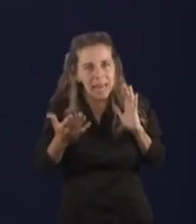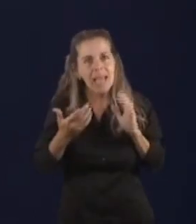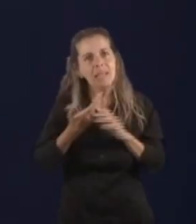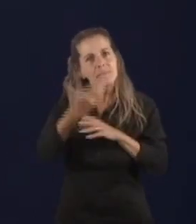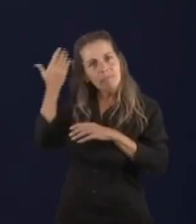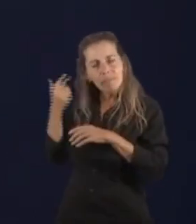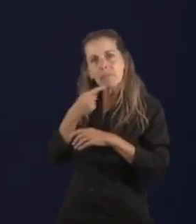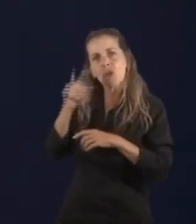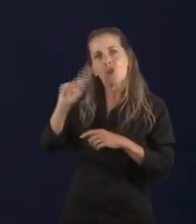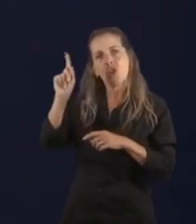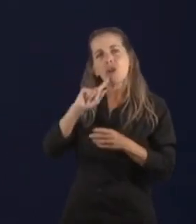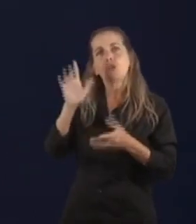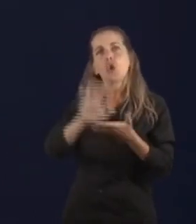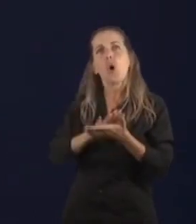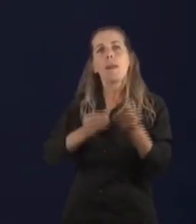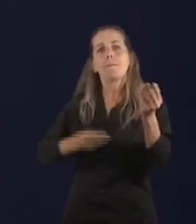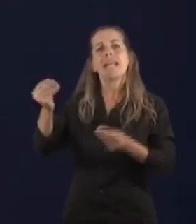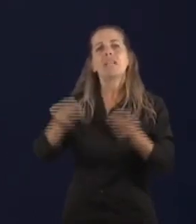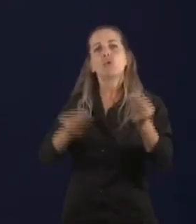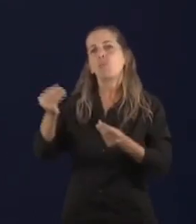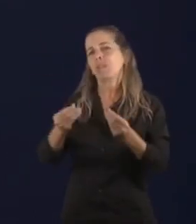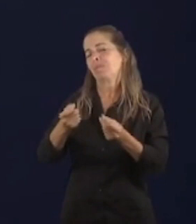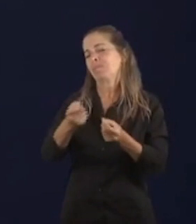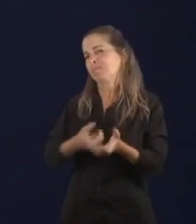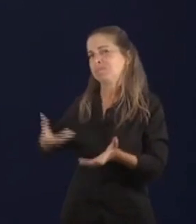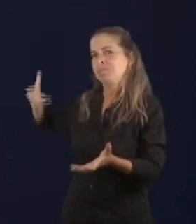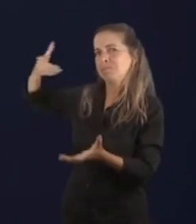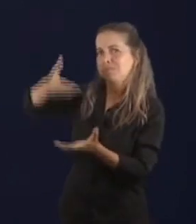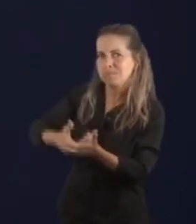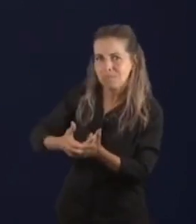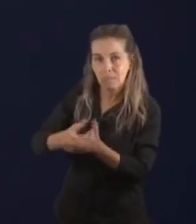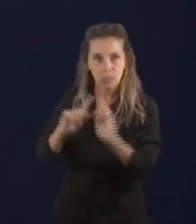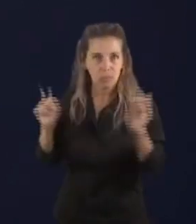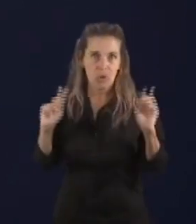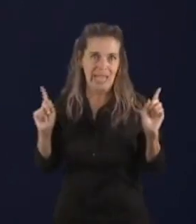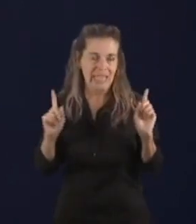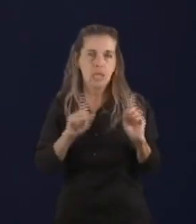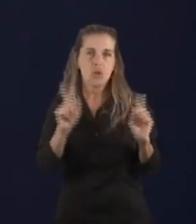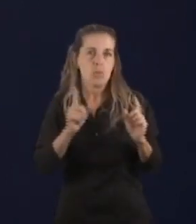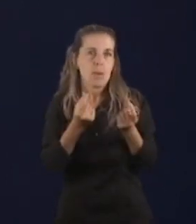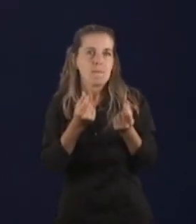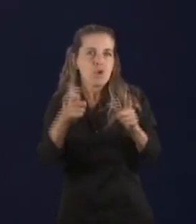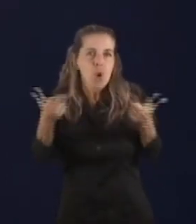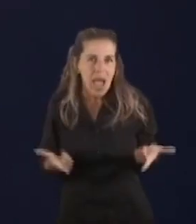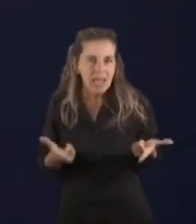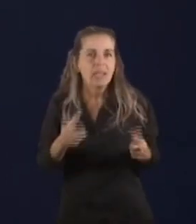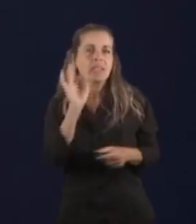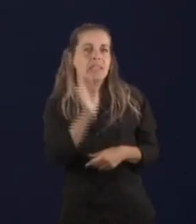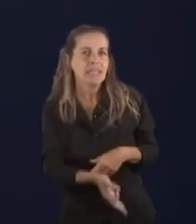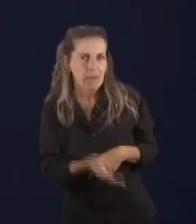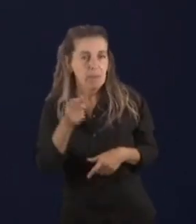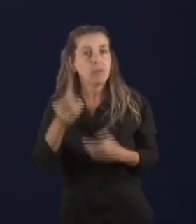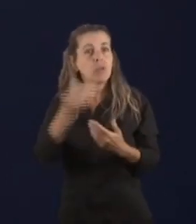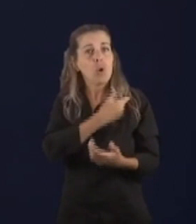presupuesto ilimitado porque tenga dinero infinito porque de hecho no lo tienen y porque de hecho la premisa del gobierno o una de sus premisas